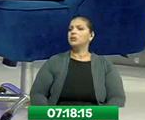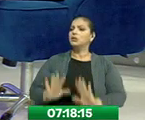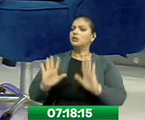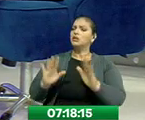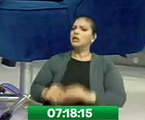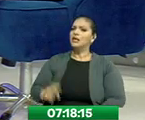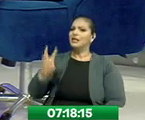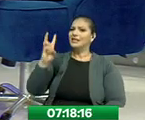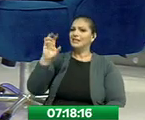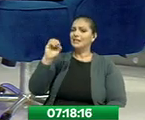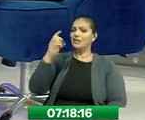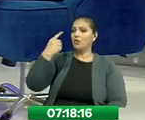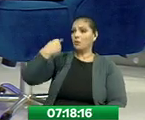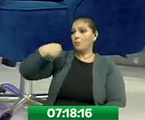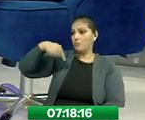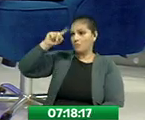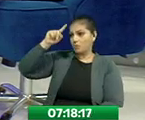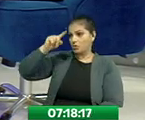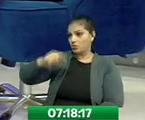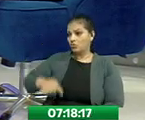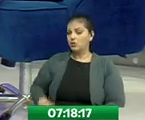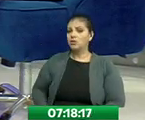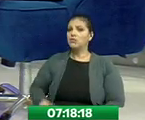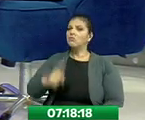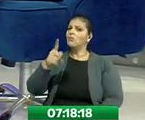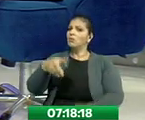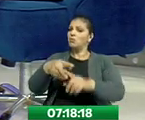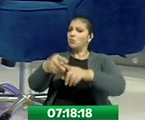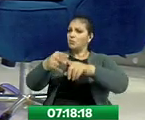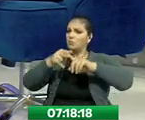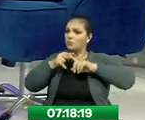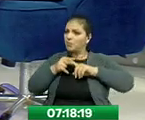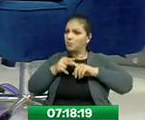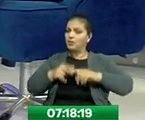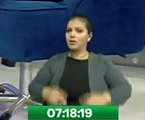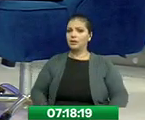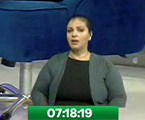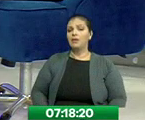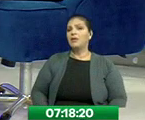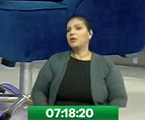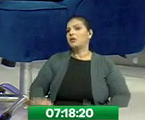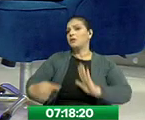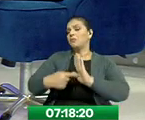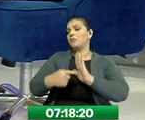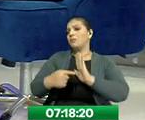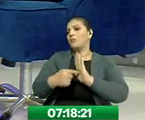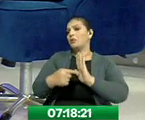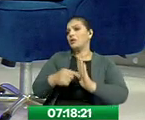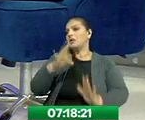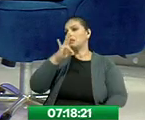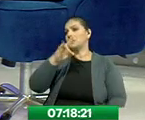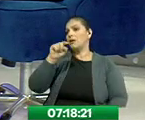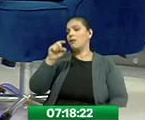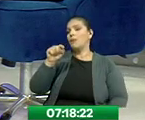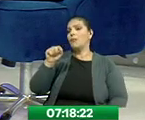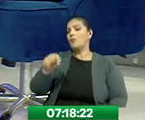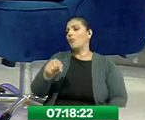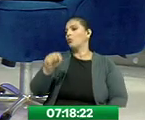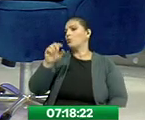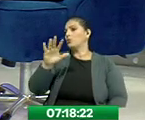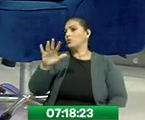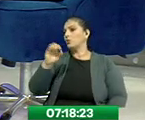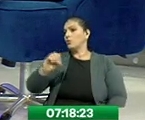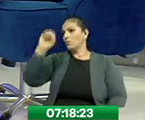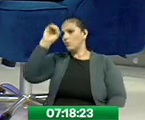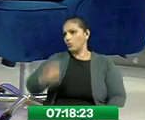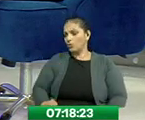al 2025 con una tasa del 7.85%, y el saldo, 2.400 millones, vencerán el 2030 con